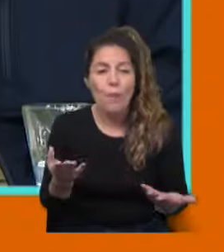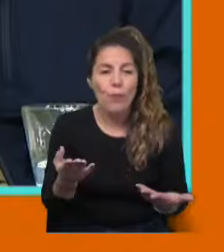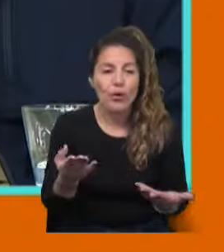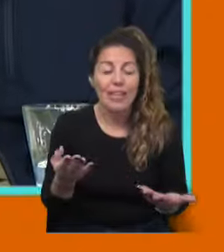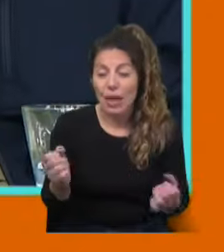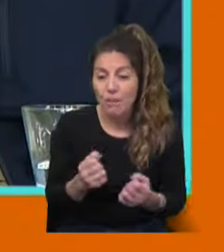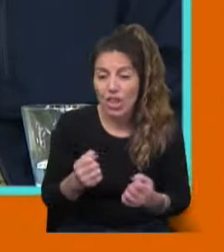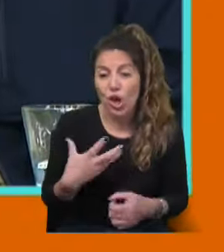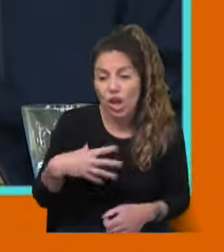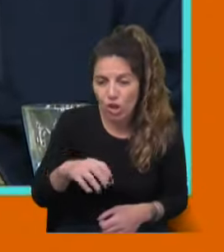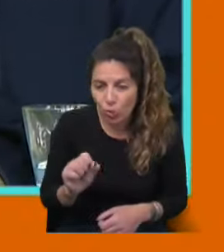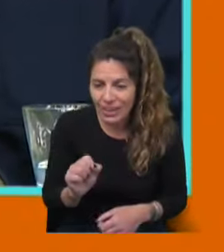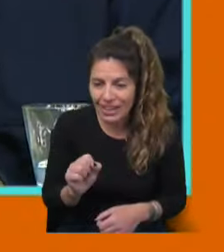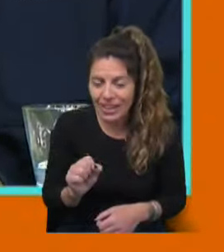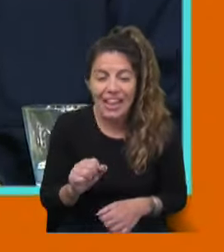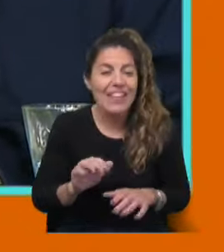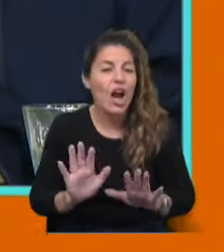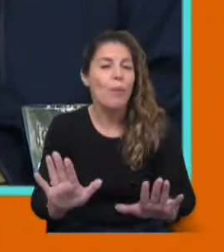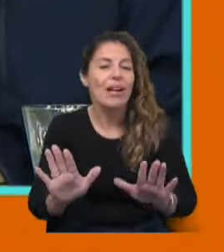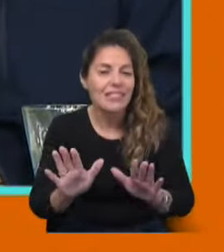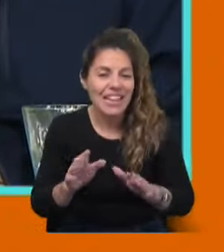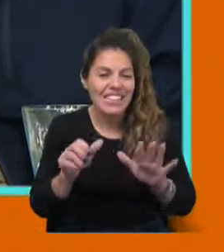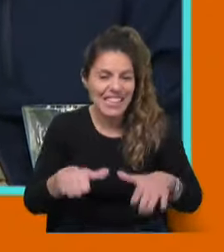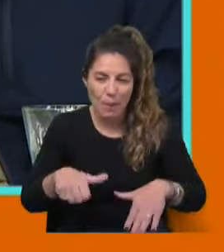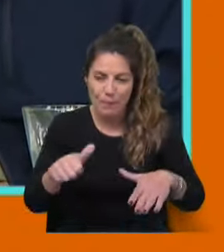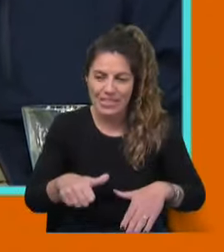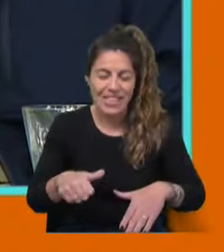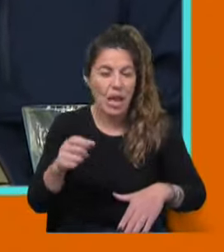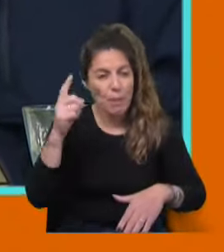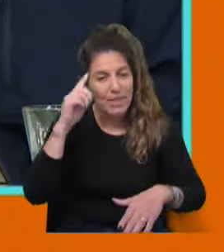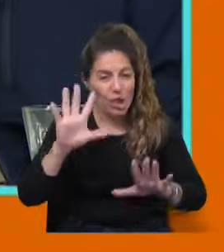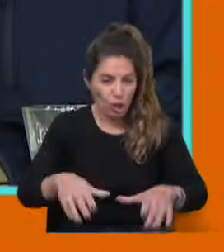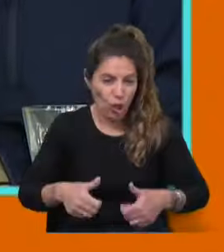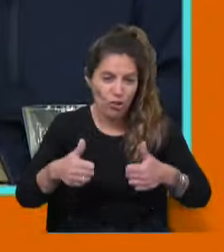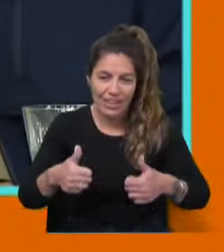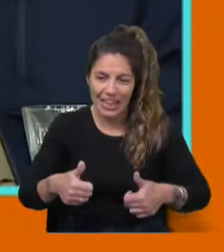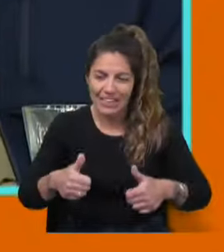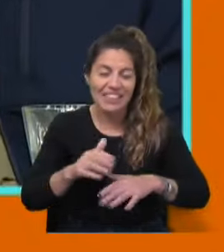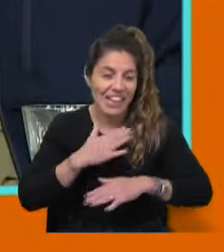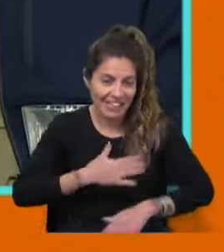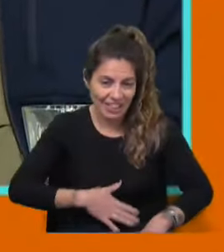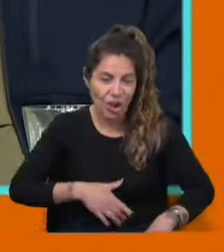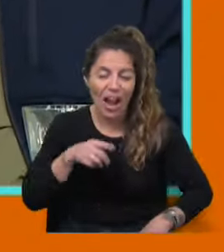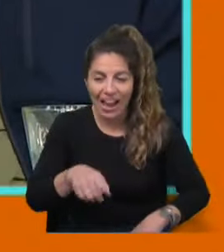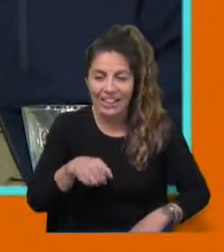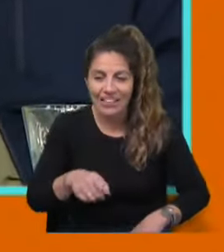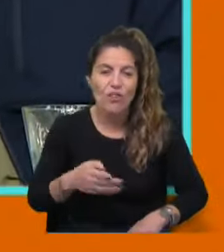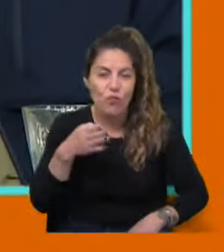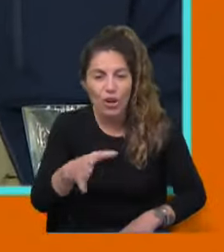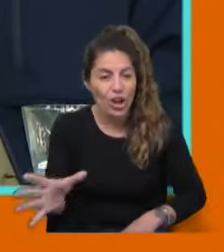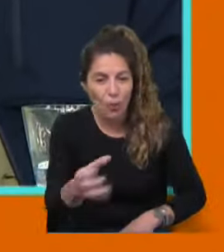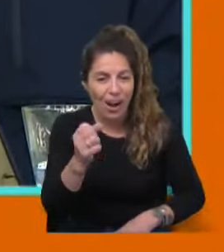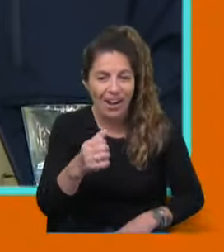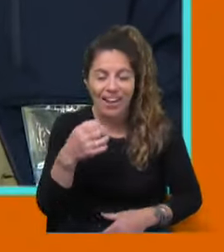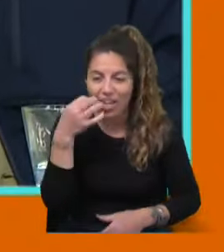temor de que lo descubrieran. Claro. Dejaron pasar 6 meses... Pensaron que estaba todo ok. Pensaron que estaba todo tranquilo y así fue entonces cuando fueron a buscar